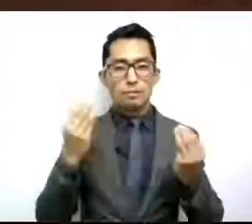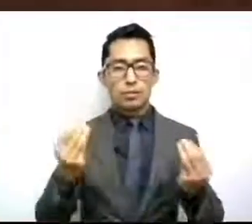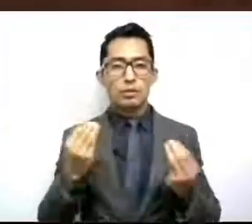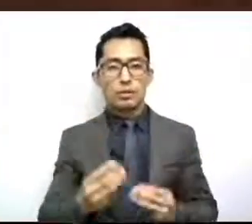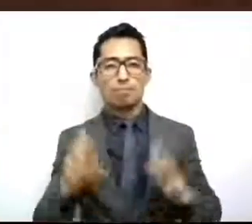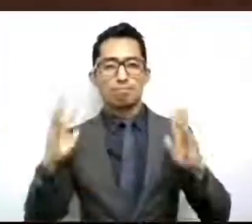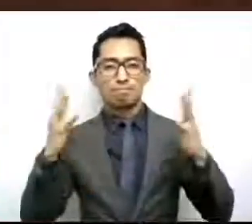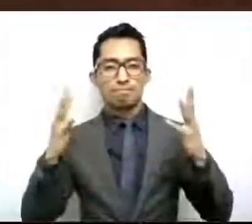Gracias.